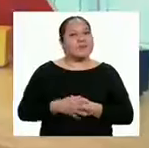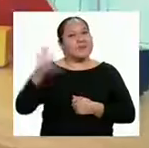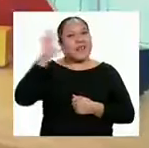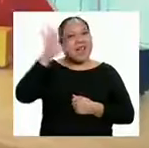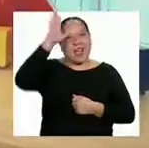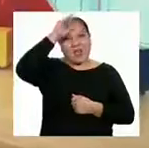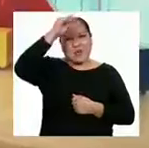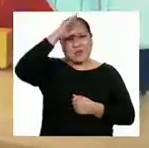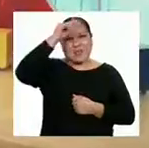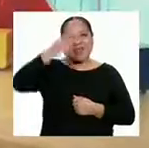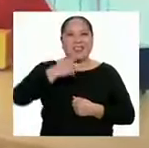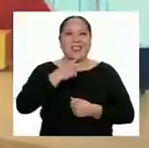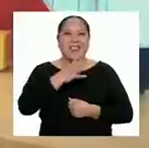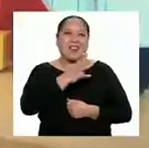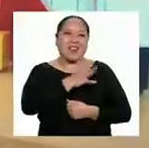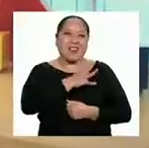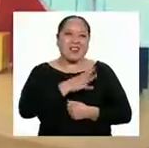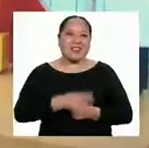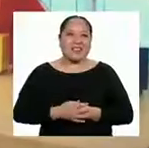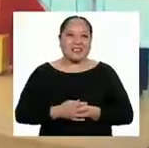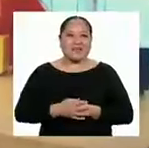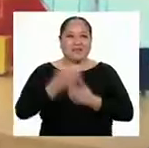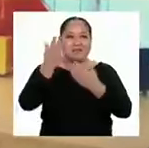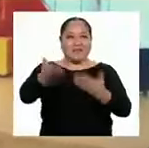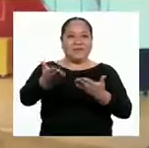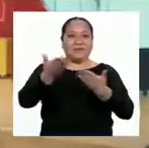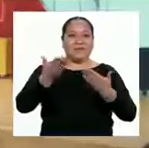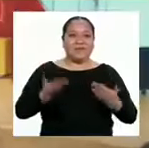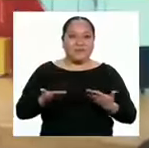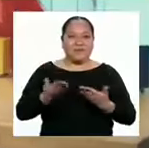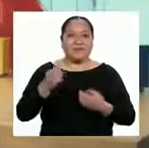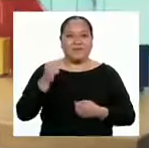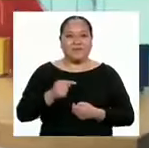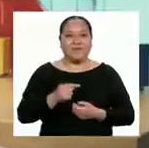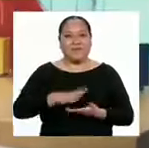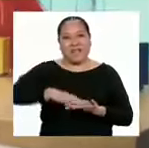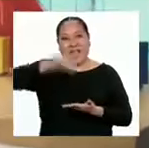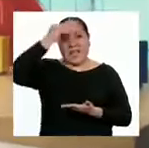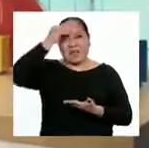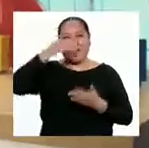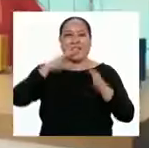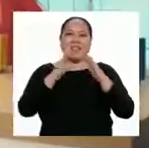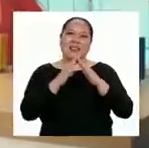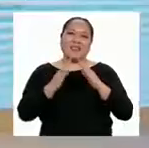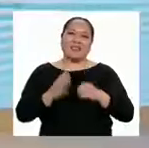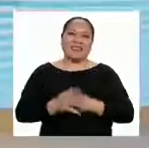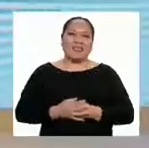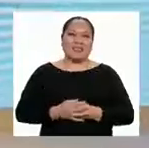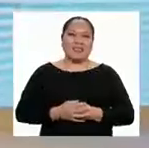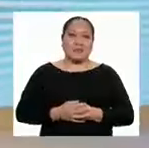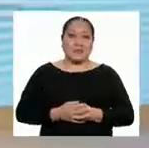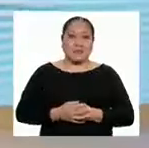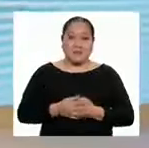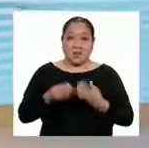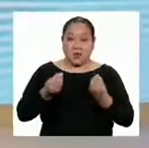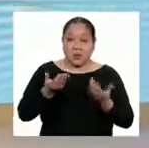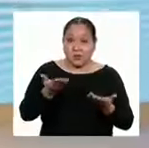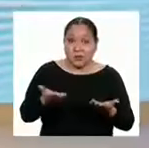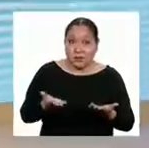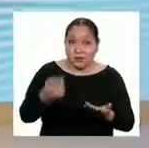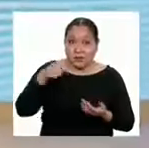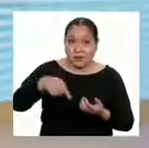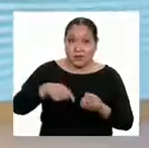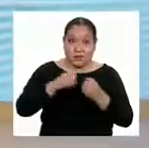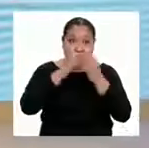Hola chicas y chicos de cuarto de secundaria. Bienvenidas y bienvenidos a Aprendo en Casa. ¿Cómo han estado en estos últimos